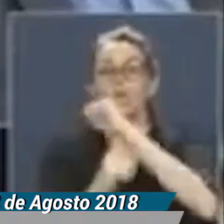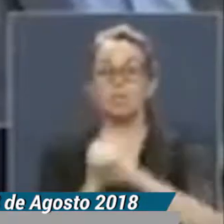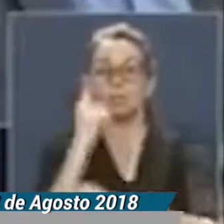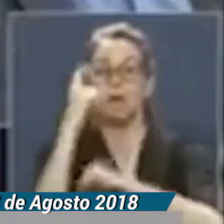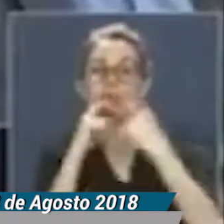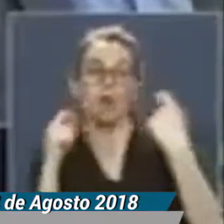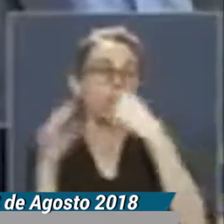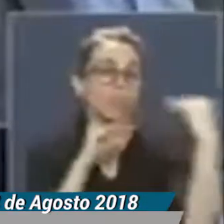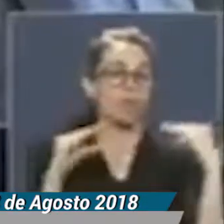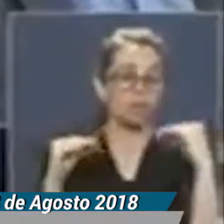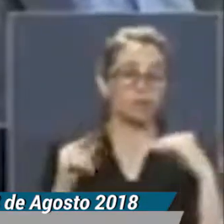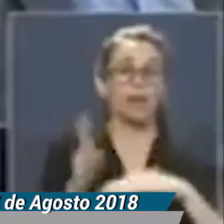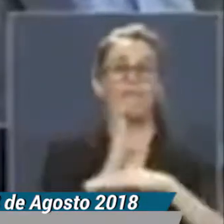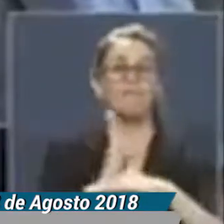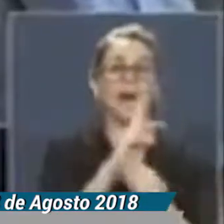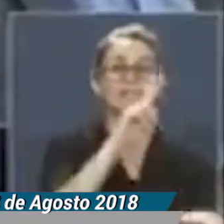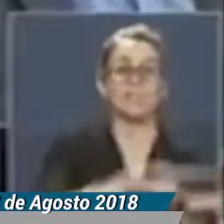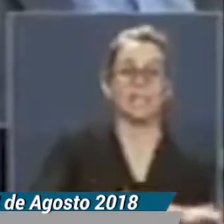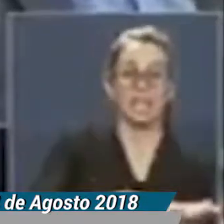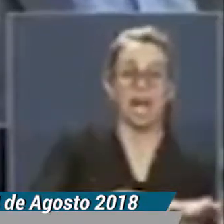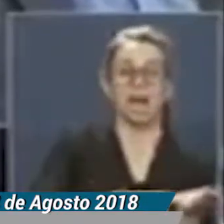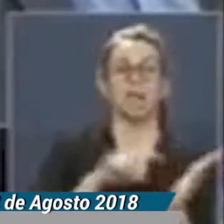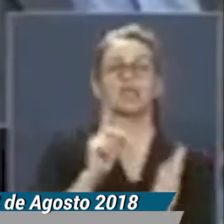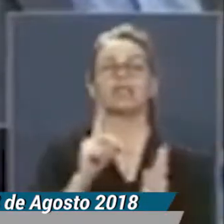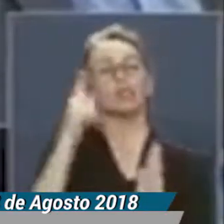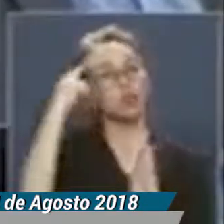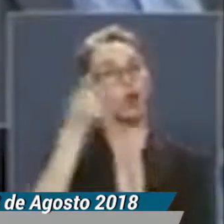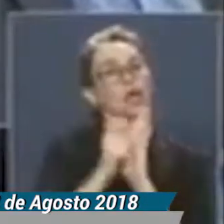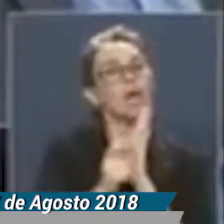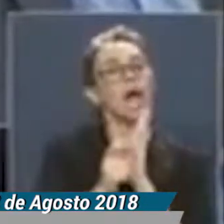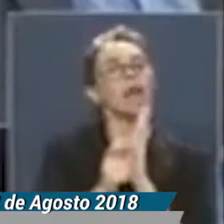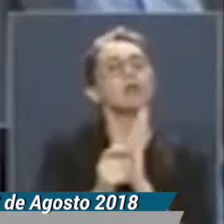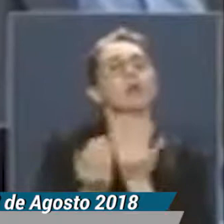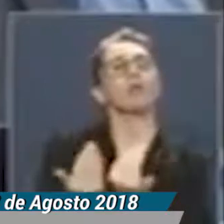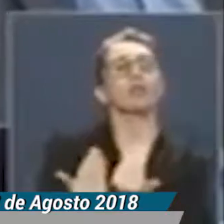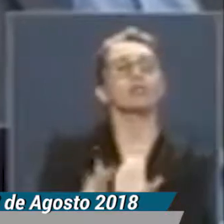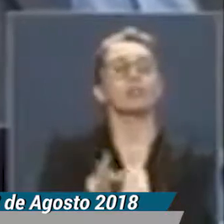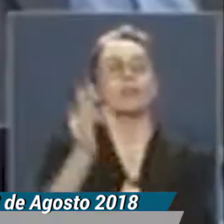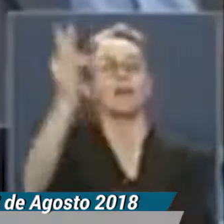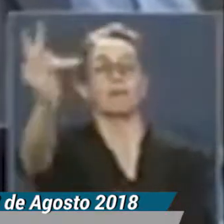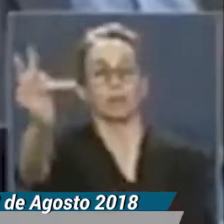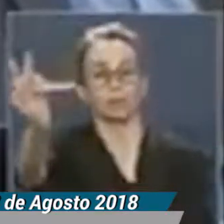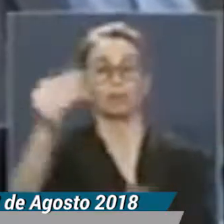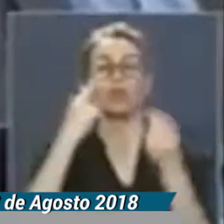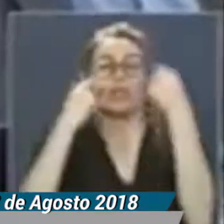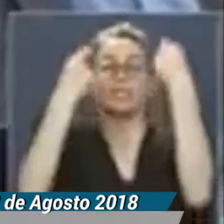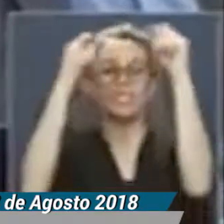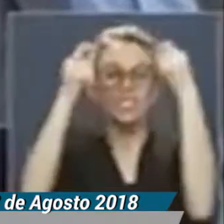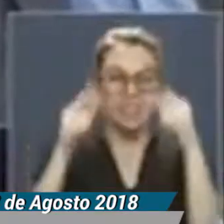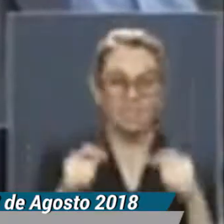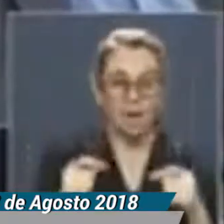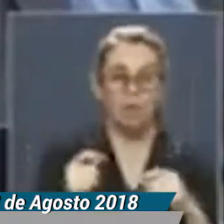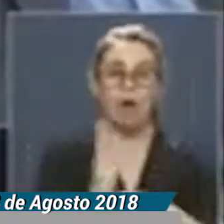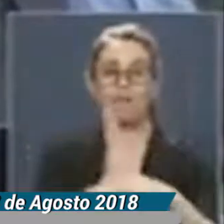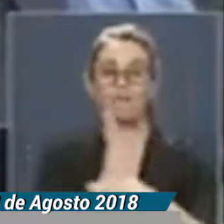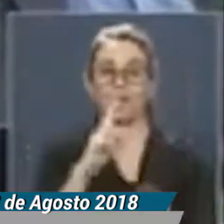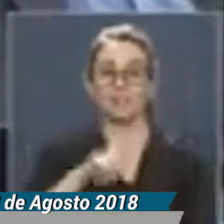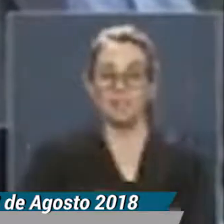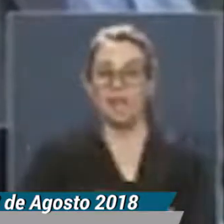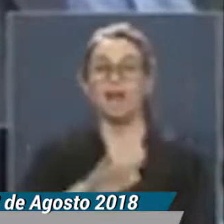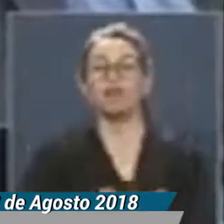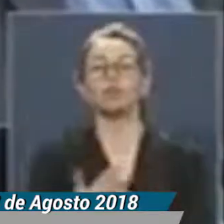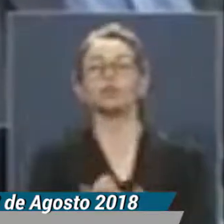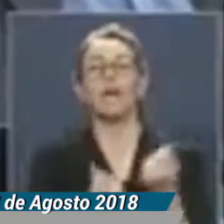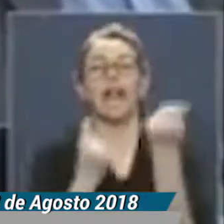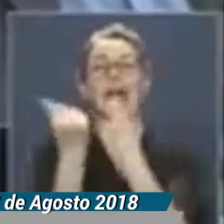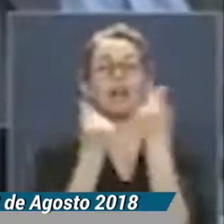la base real y no sobre una expectativa futuro. Hay que ir evaluando sobre una base real la actividad